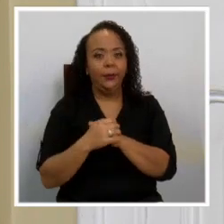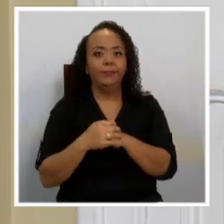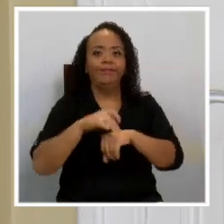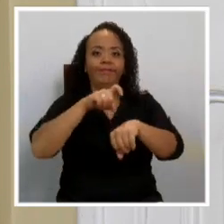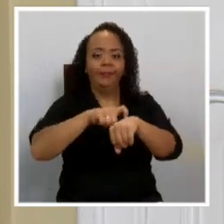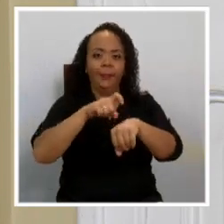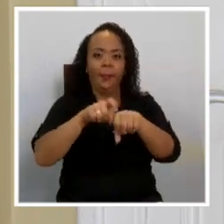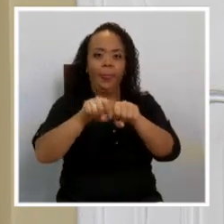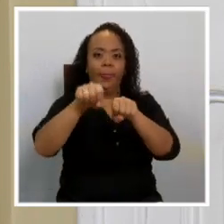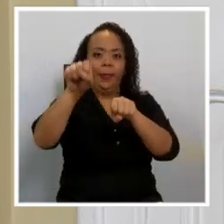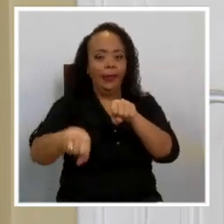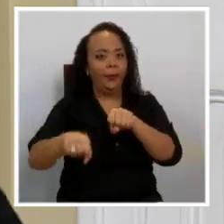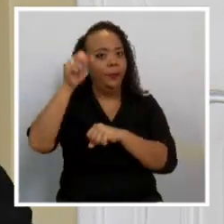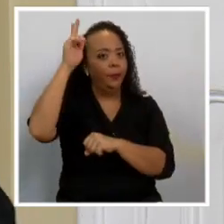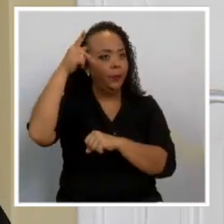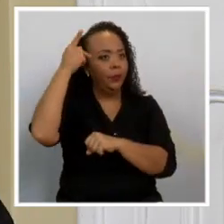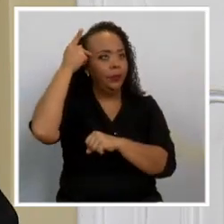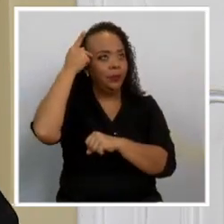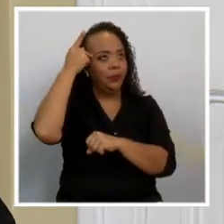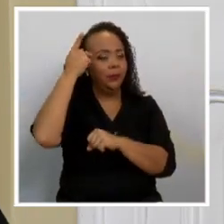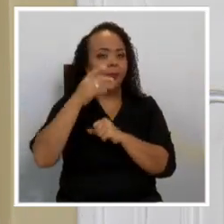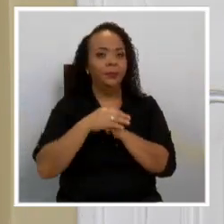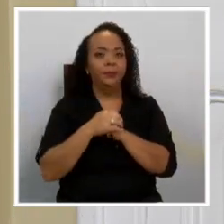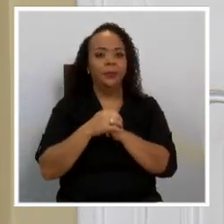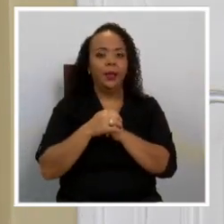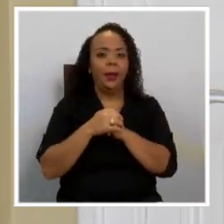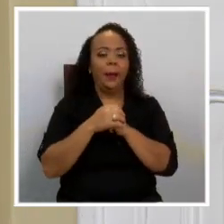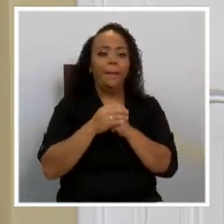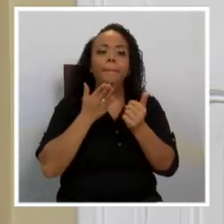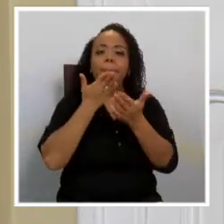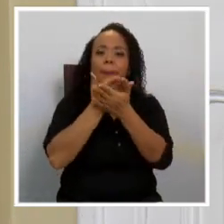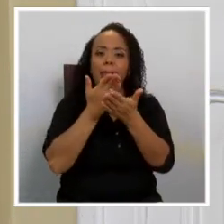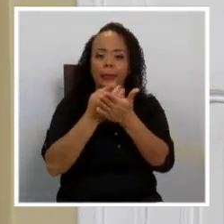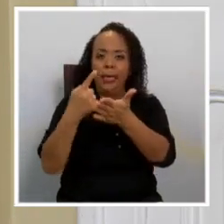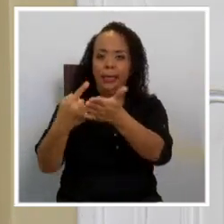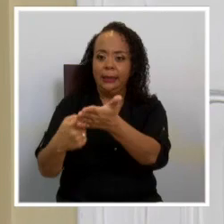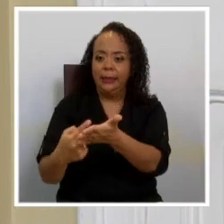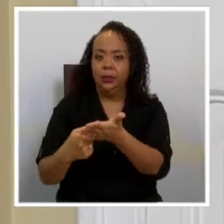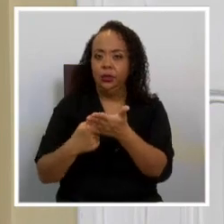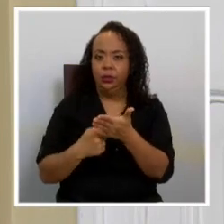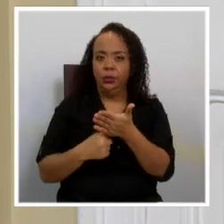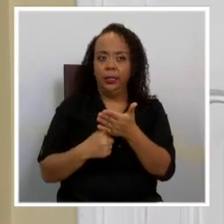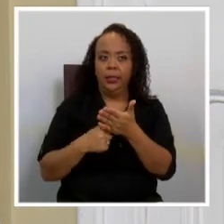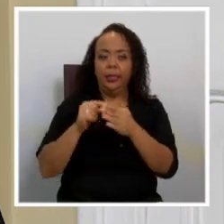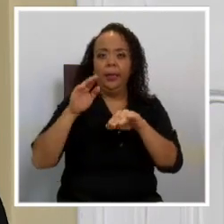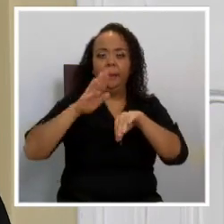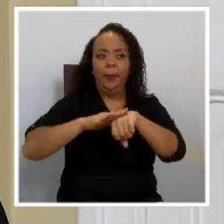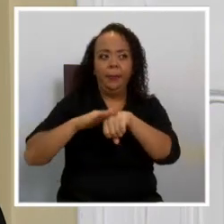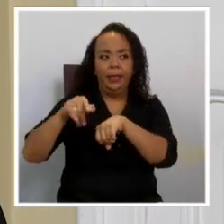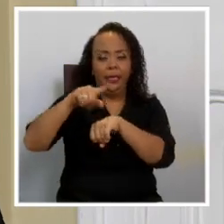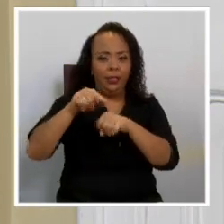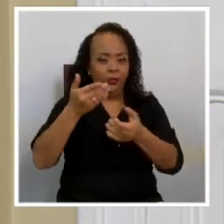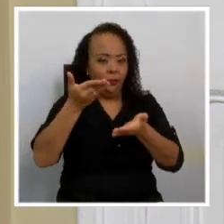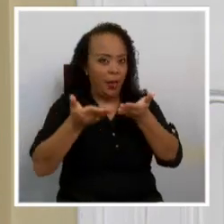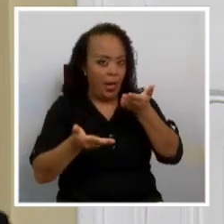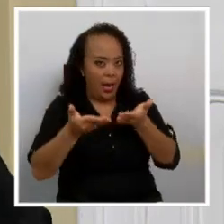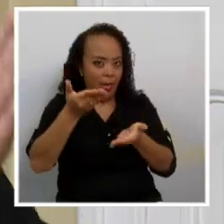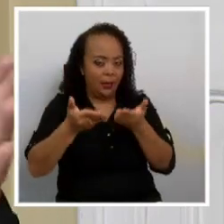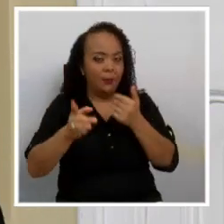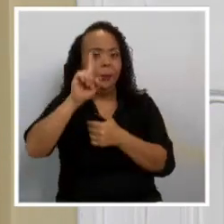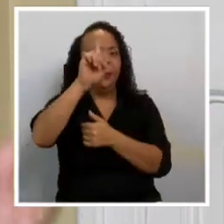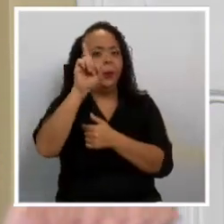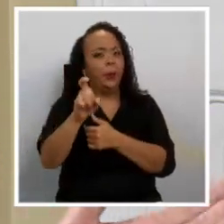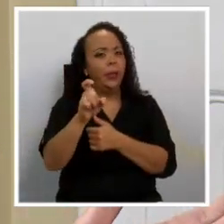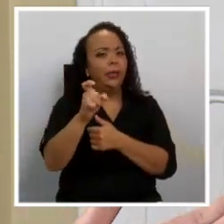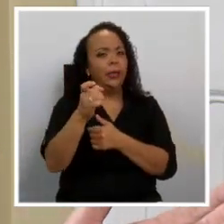en un sistema político es de plantear, discutir y buscar alternativas que permitan esos balances. La pregunta es